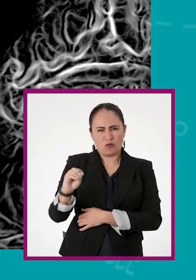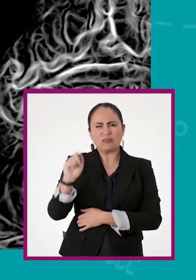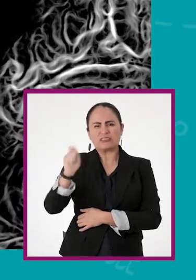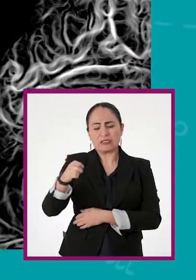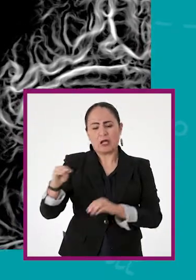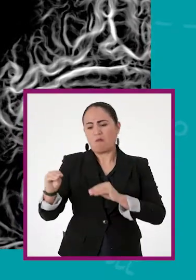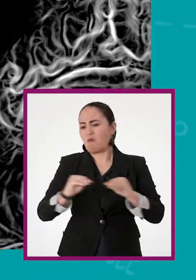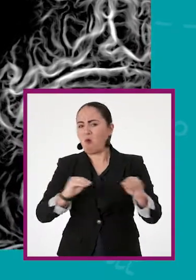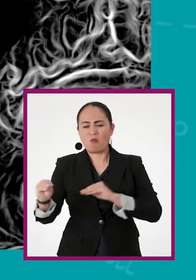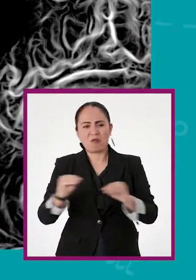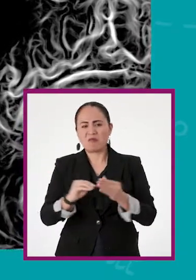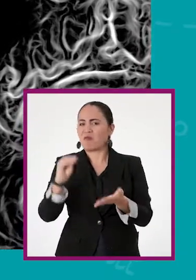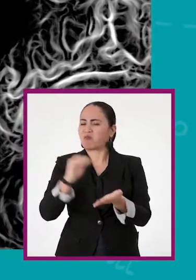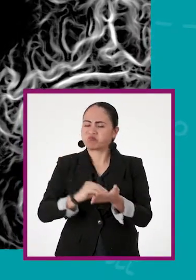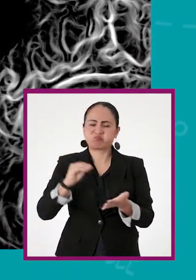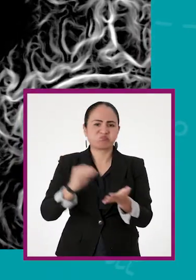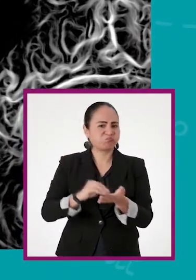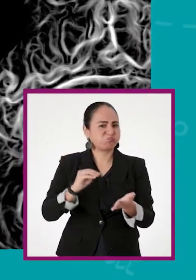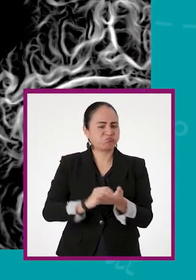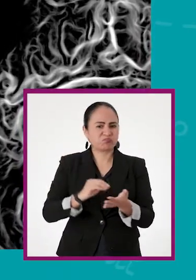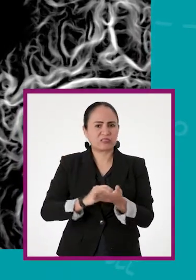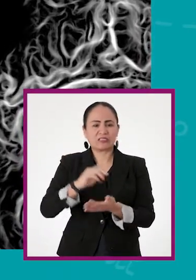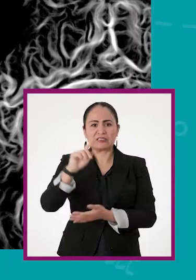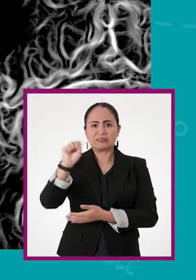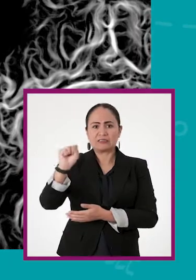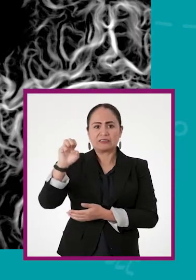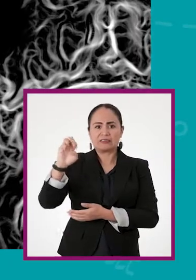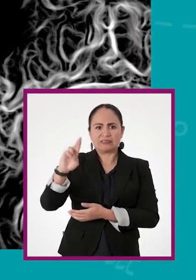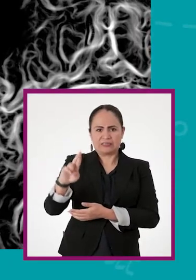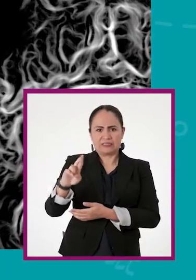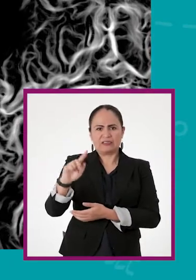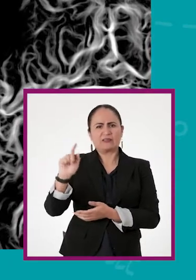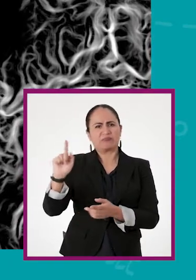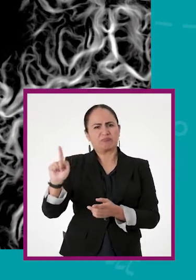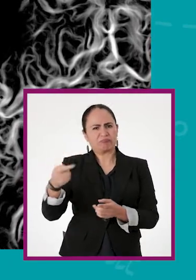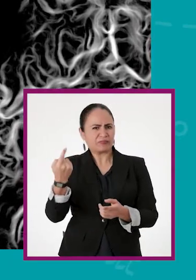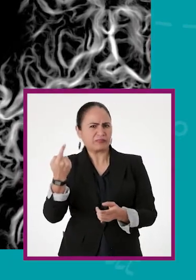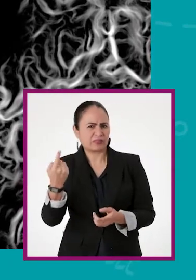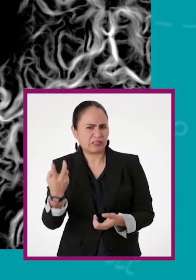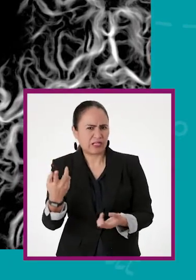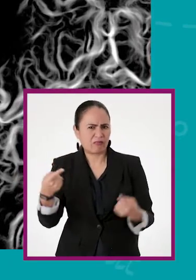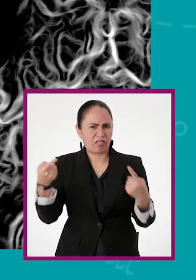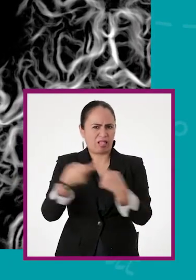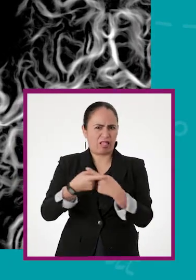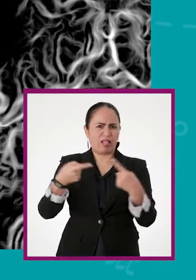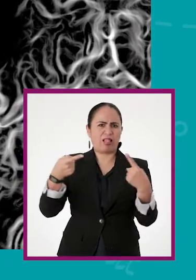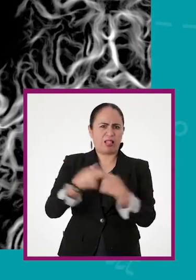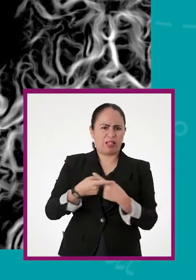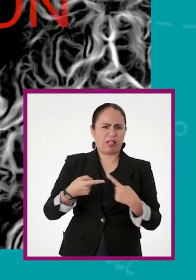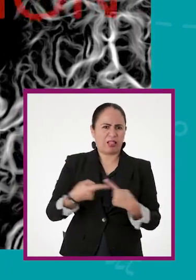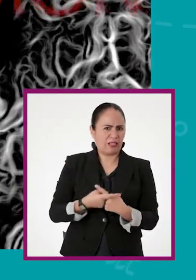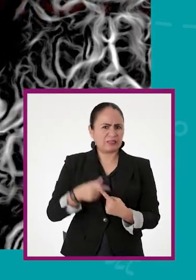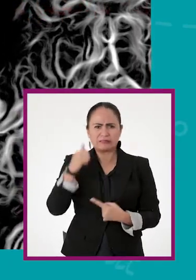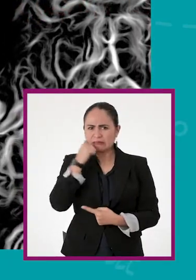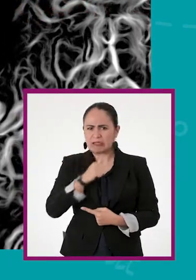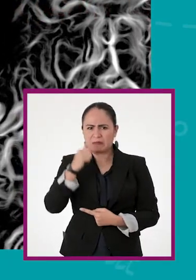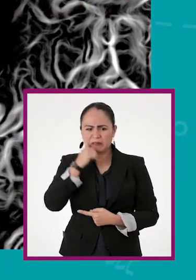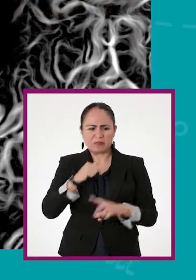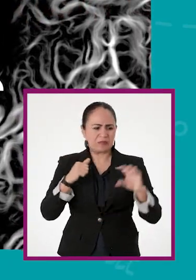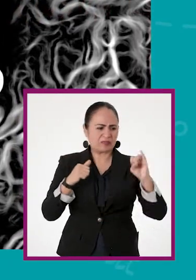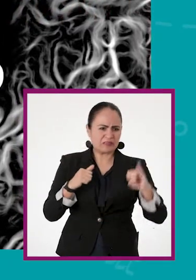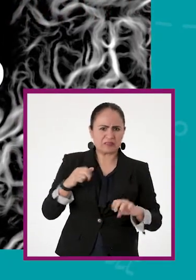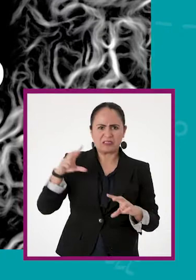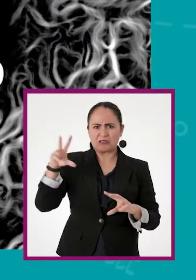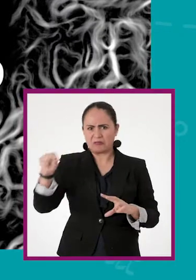cambio mismo. La única verdad del ser es la contradicción. Ser y no ser en perpetuo